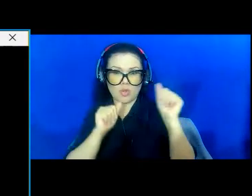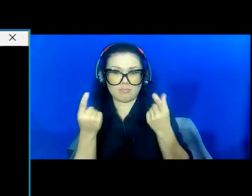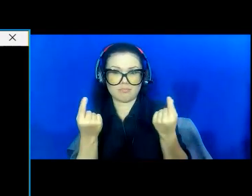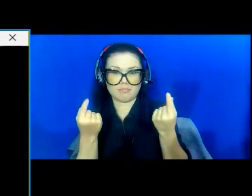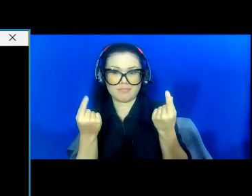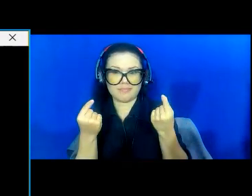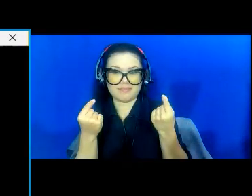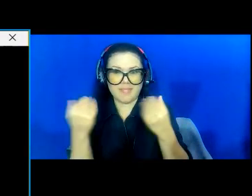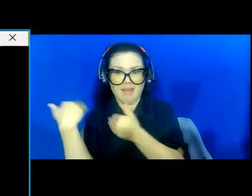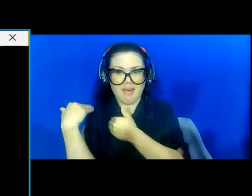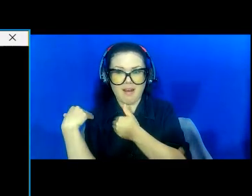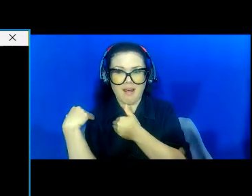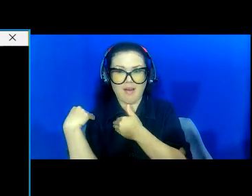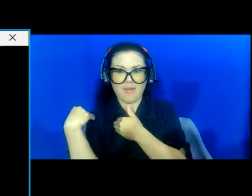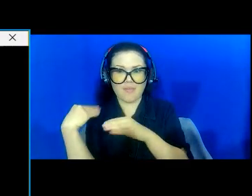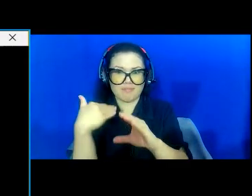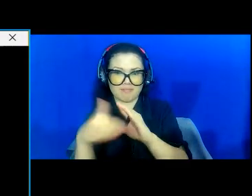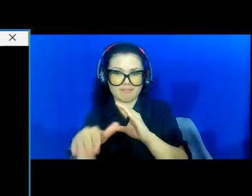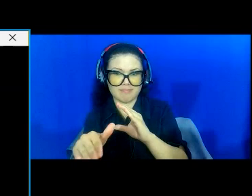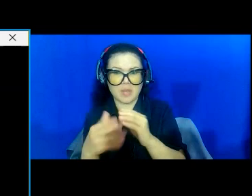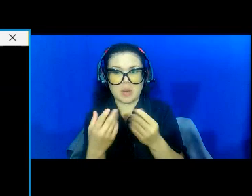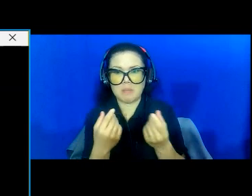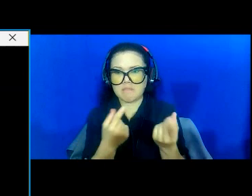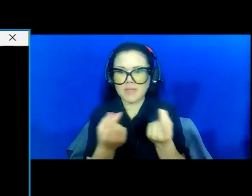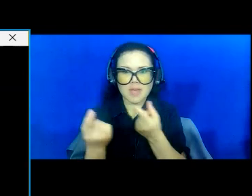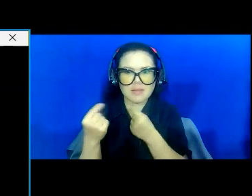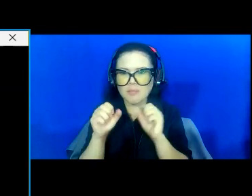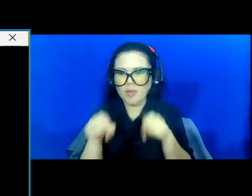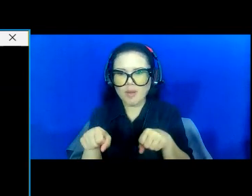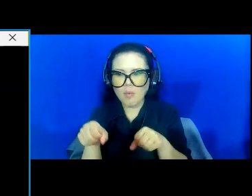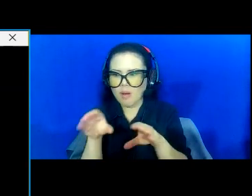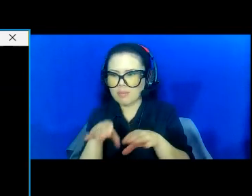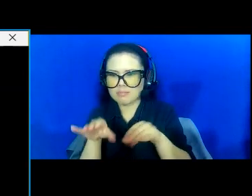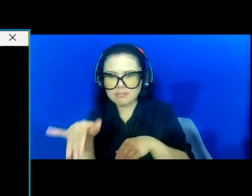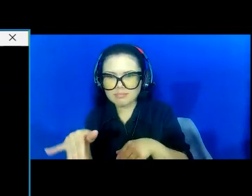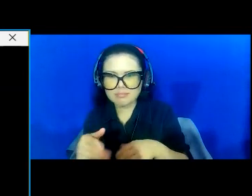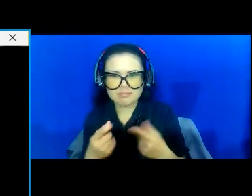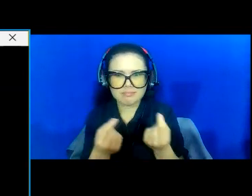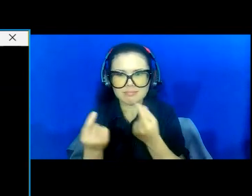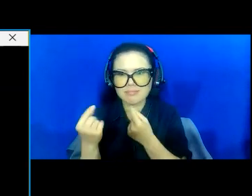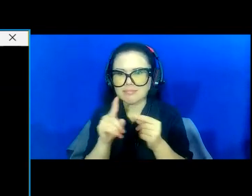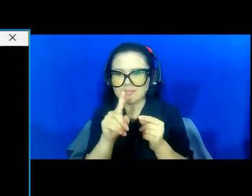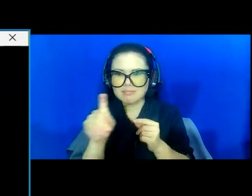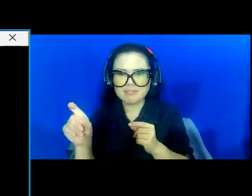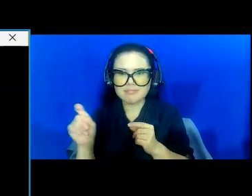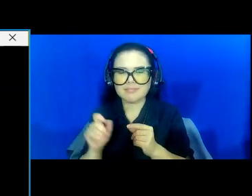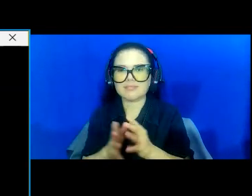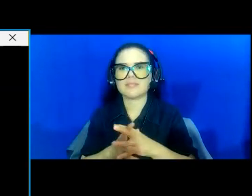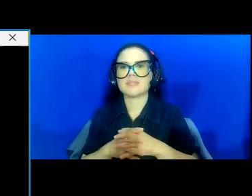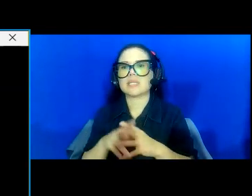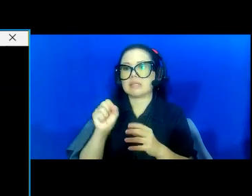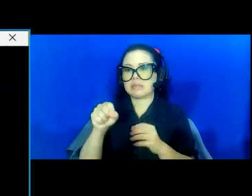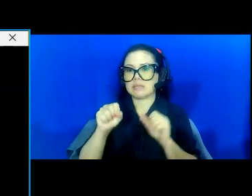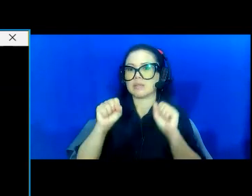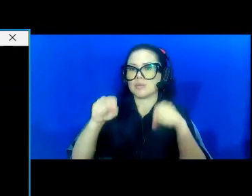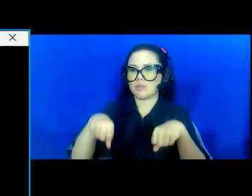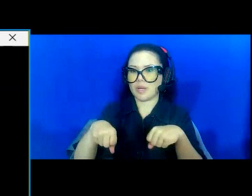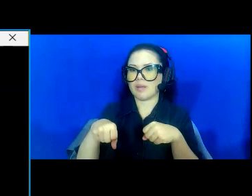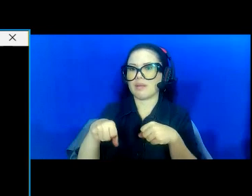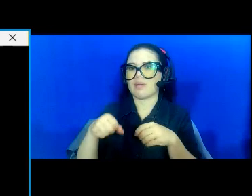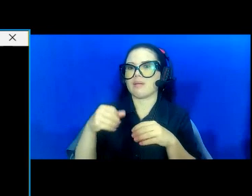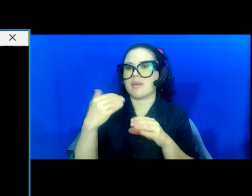esto, se puede hacer lo otro. Ellos tienen una página y dan unos accesos. Exacto, entonces, pero poder escribirles en el sentido de tener un espacio, pregúntate si es